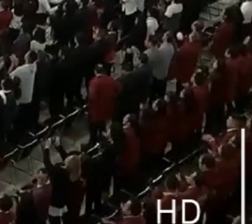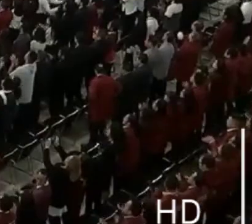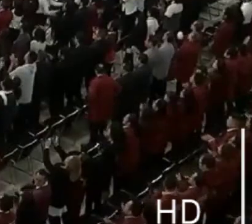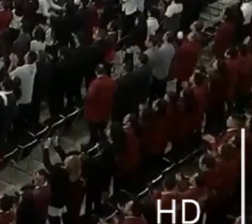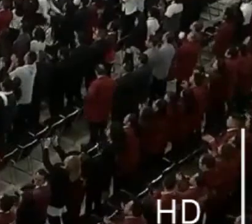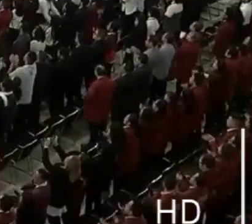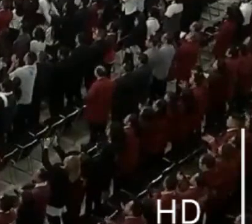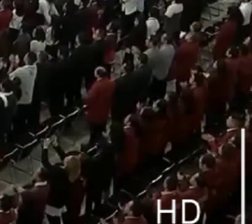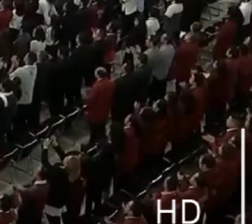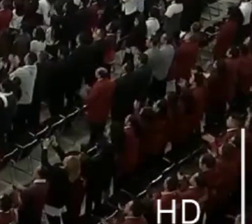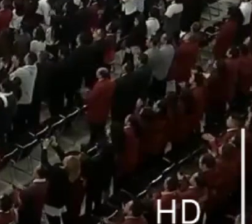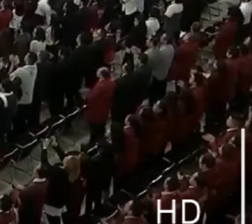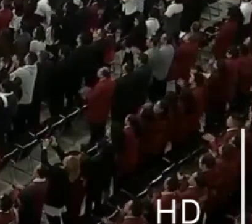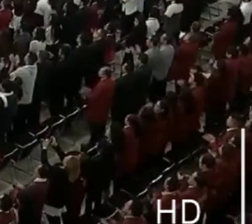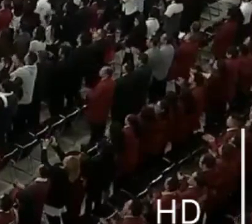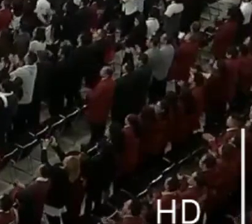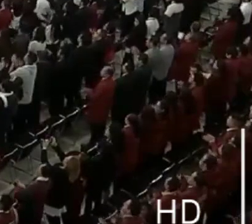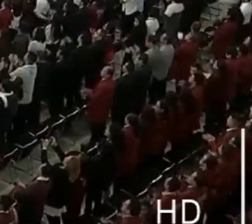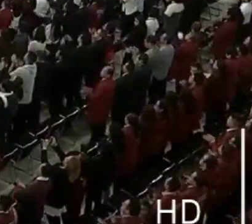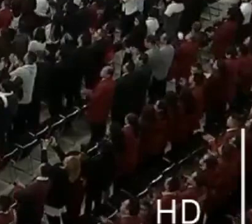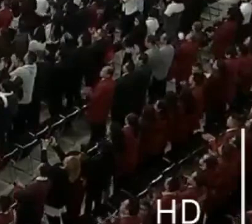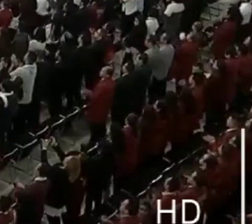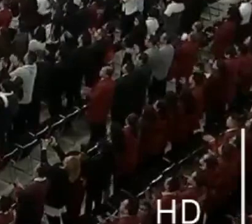Es que lo acompañan.